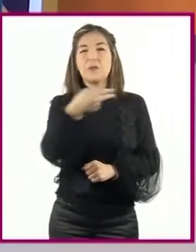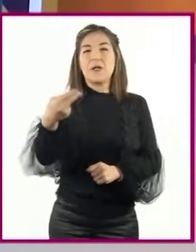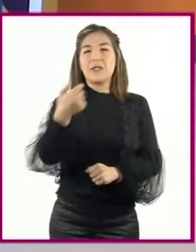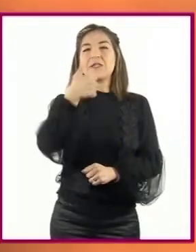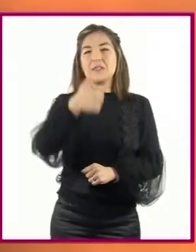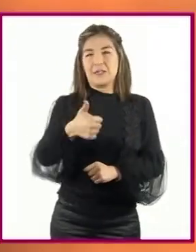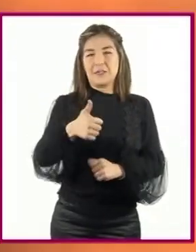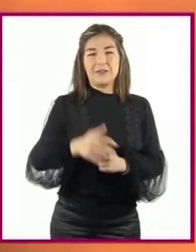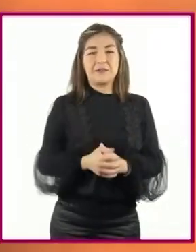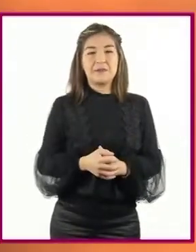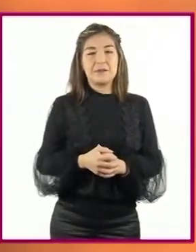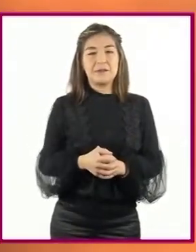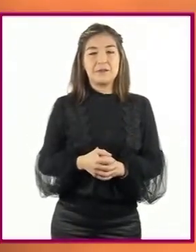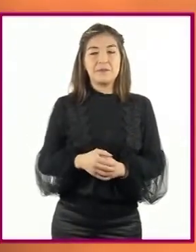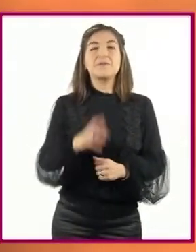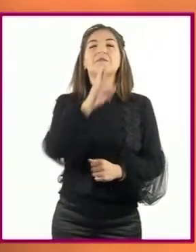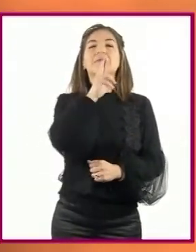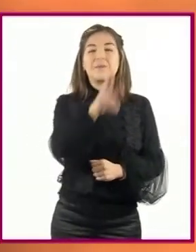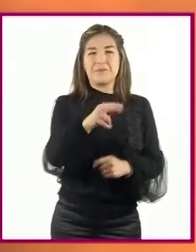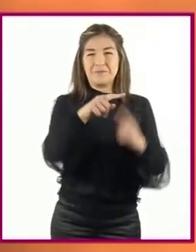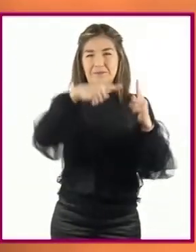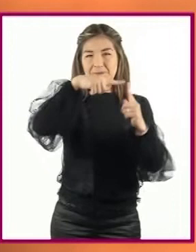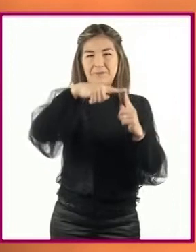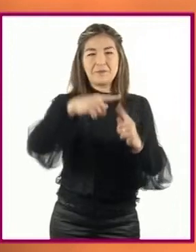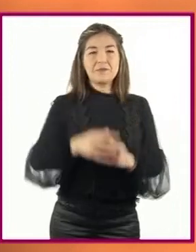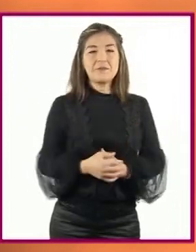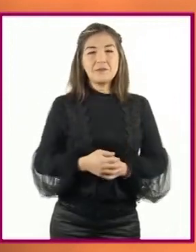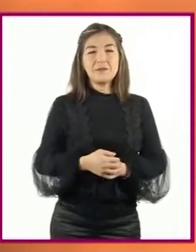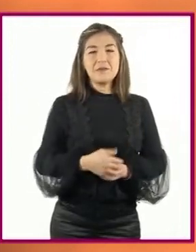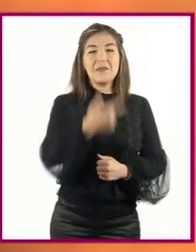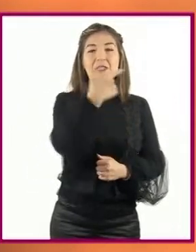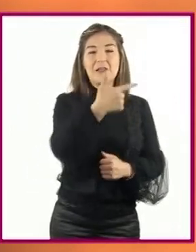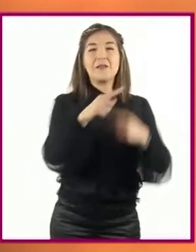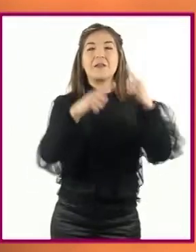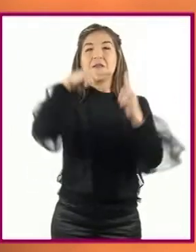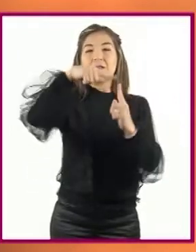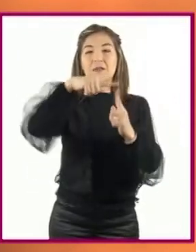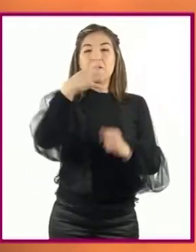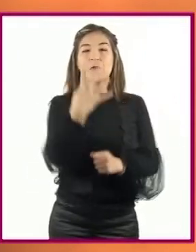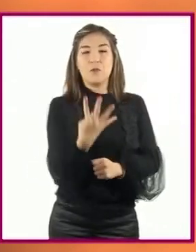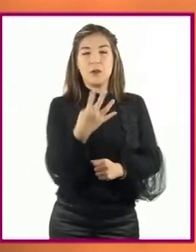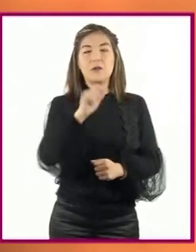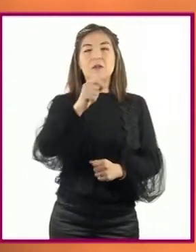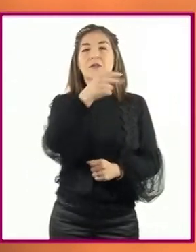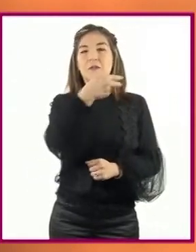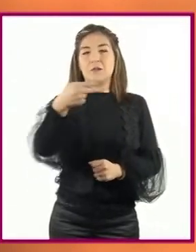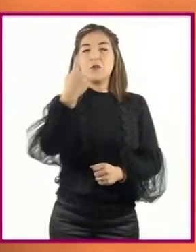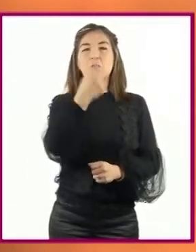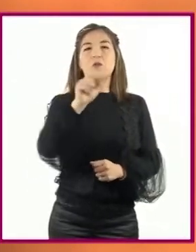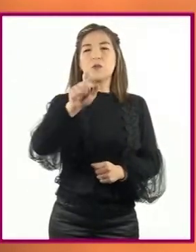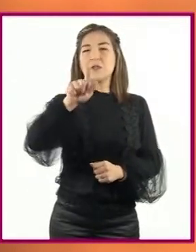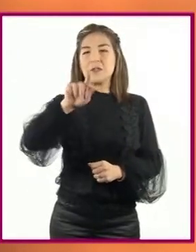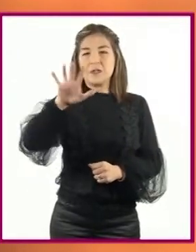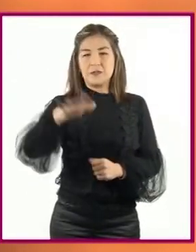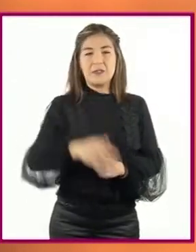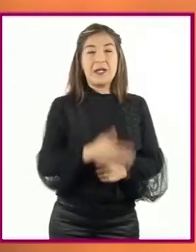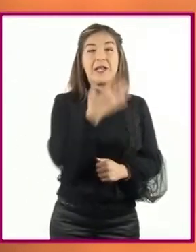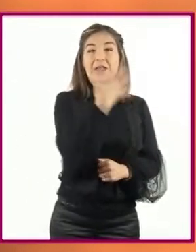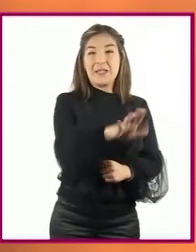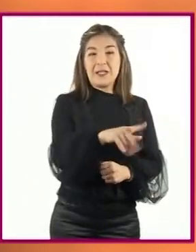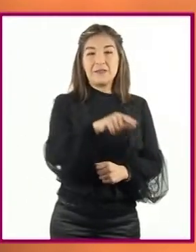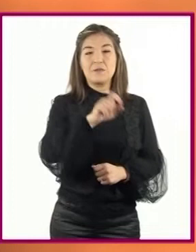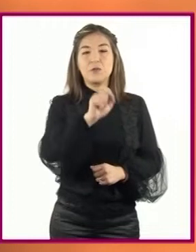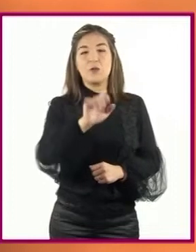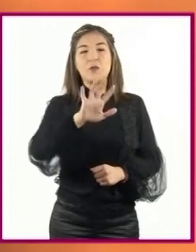a 6. Resolvamos las divisiones. 7 entre 4 es igual a 1.75. 10.5